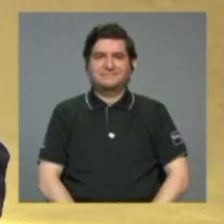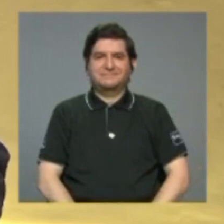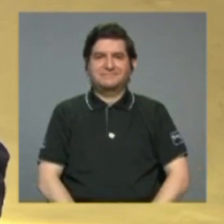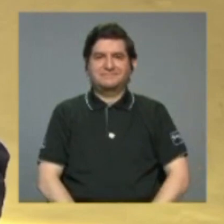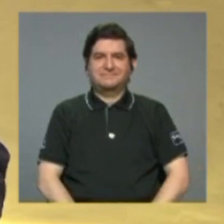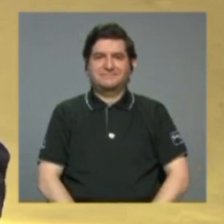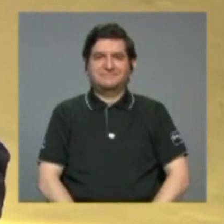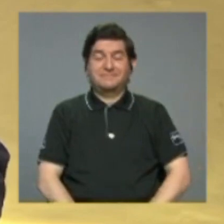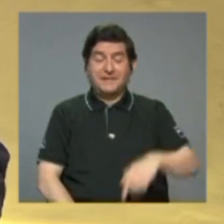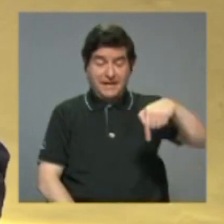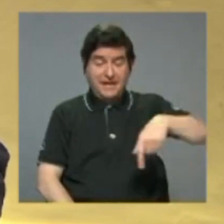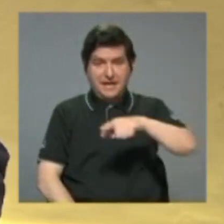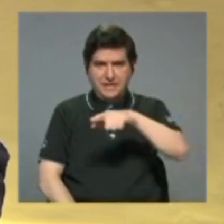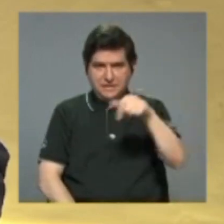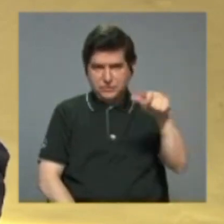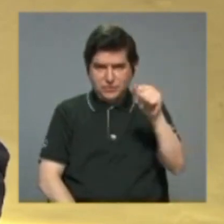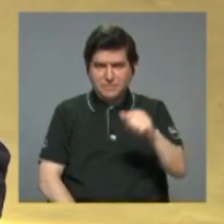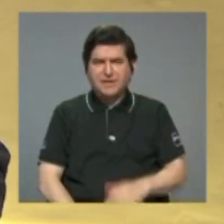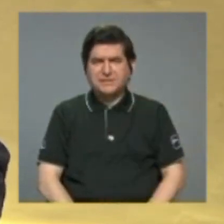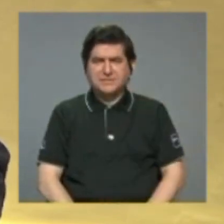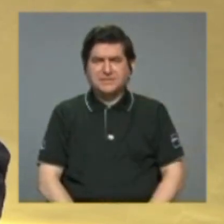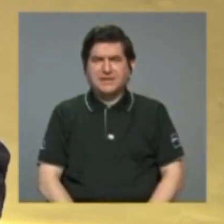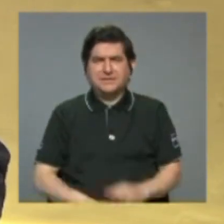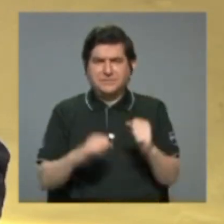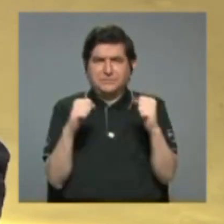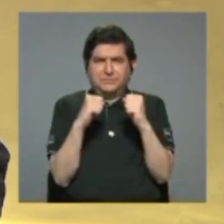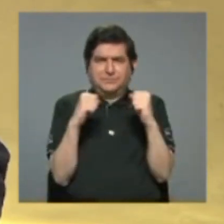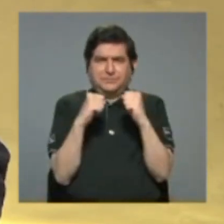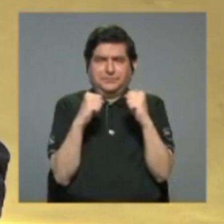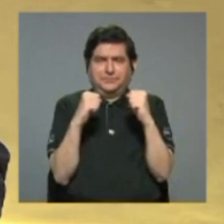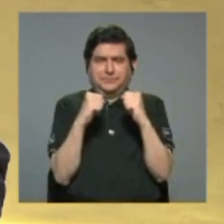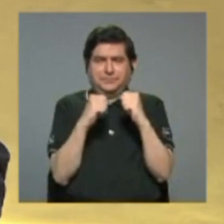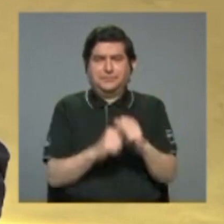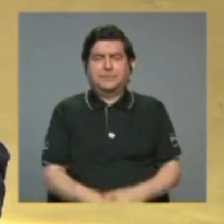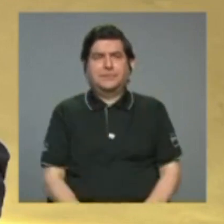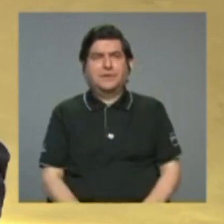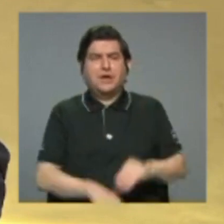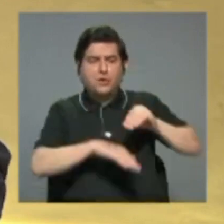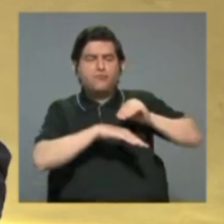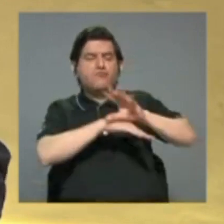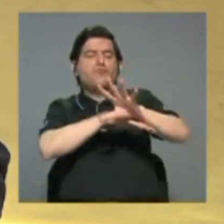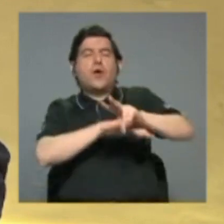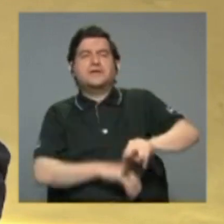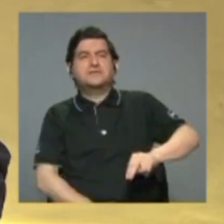estos meses de frío que viene del norte,